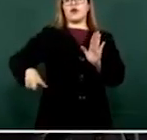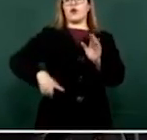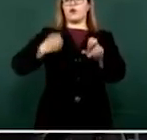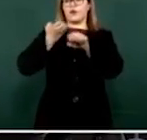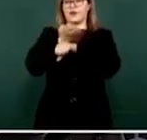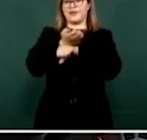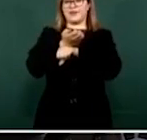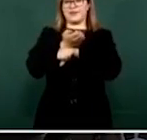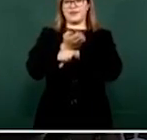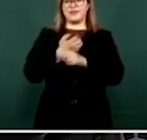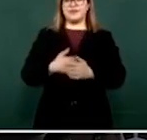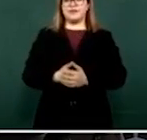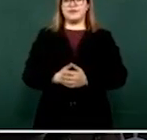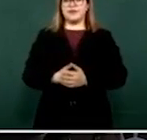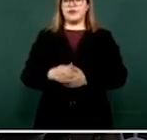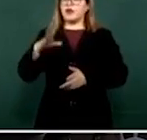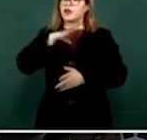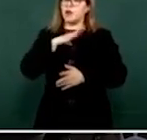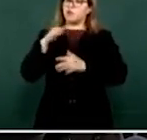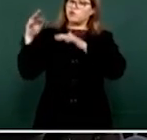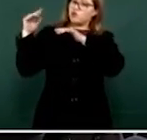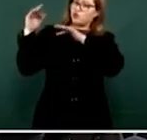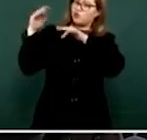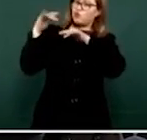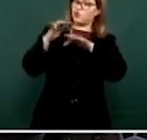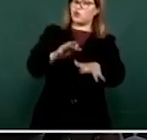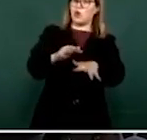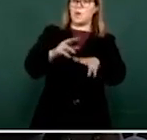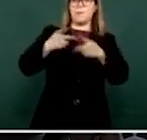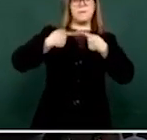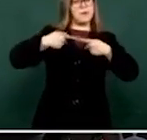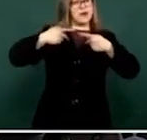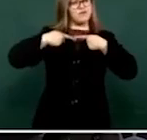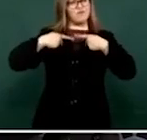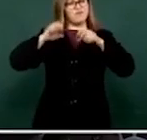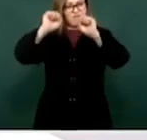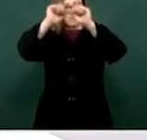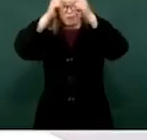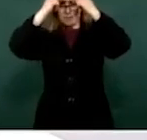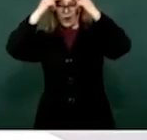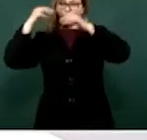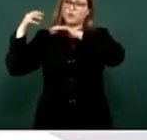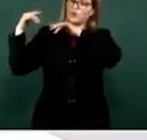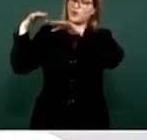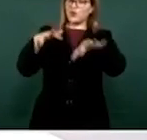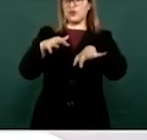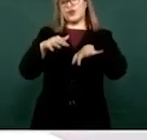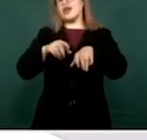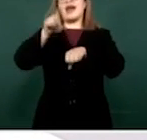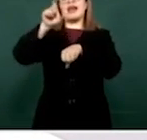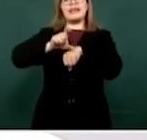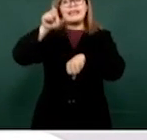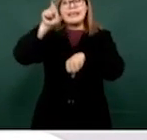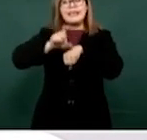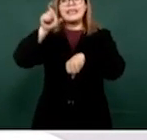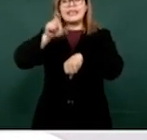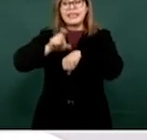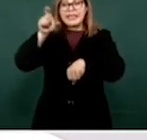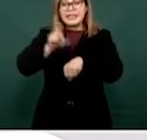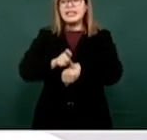estado. Llega mucha gente a la Huasteca, a Gilitla. Además,